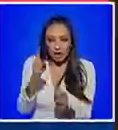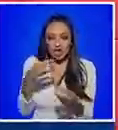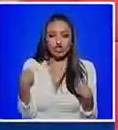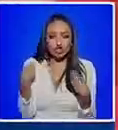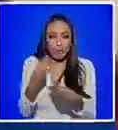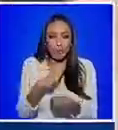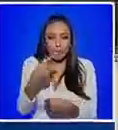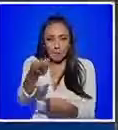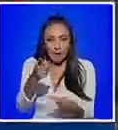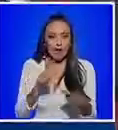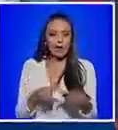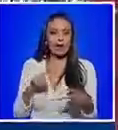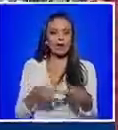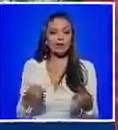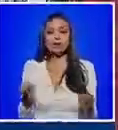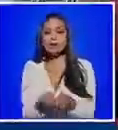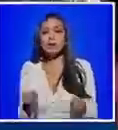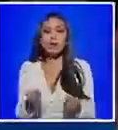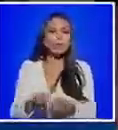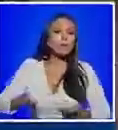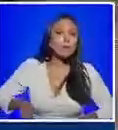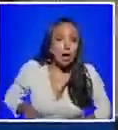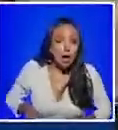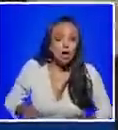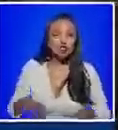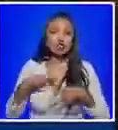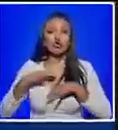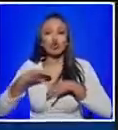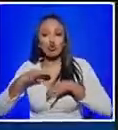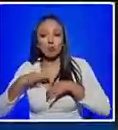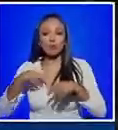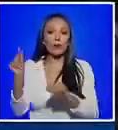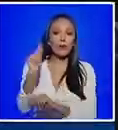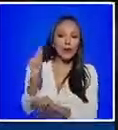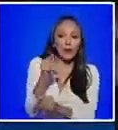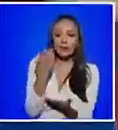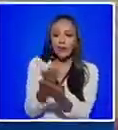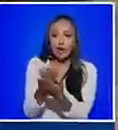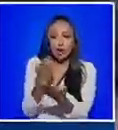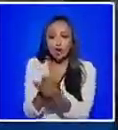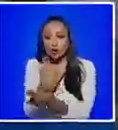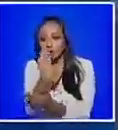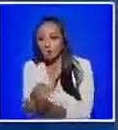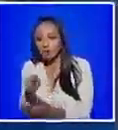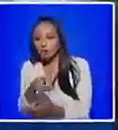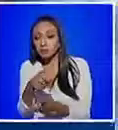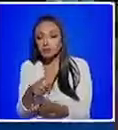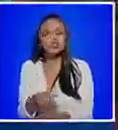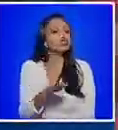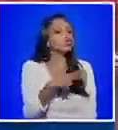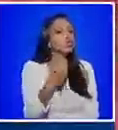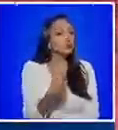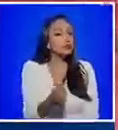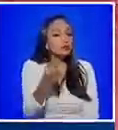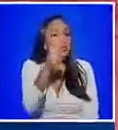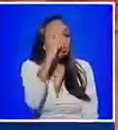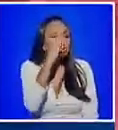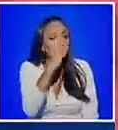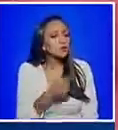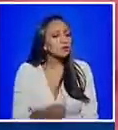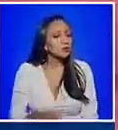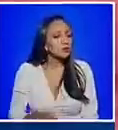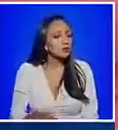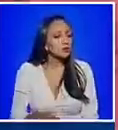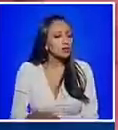acá, tenemos el calzado, ropa barata, ropa económica, nueva y seminueva. Vecino, ¿cómo está? ¿Alguna opción buscando por ahí?